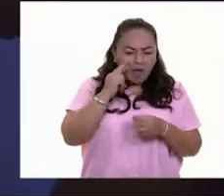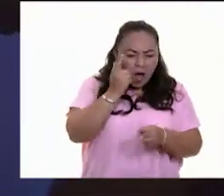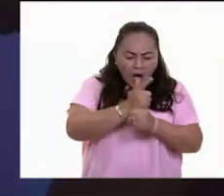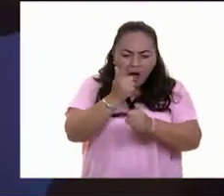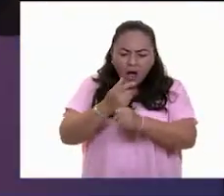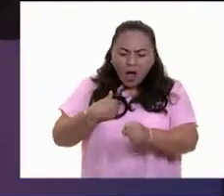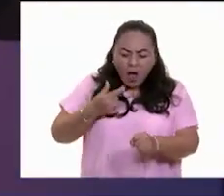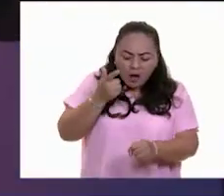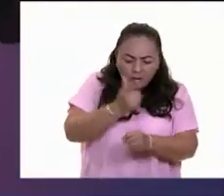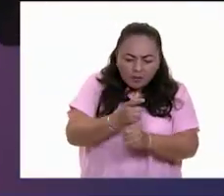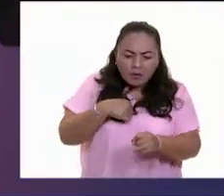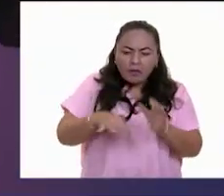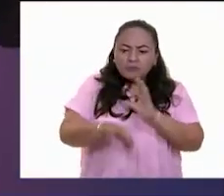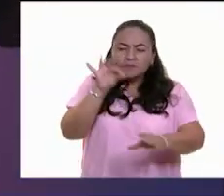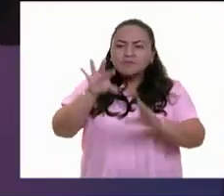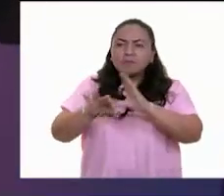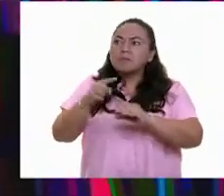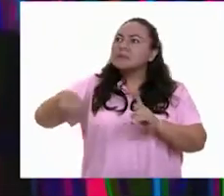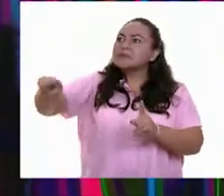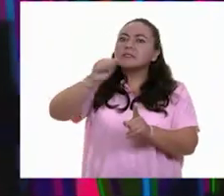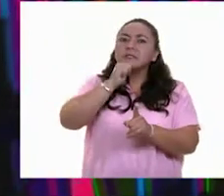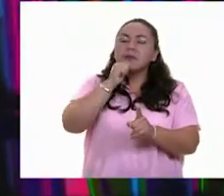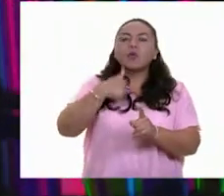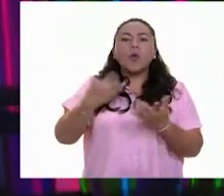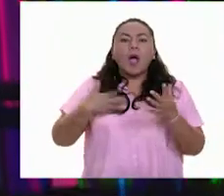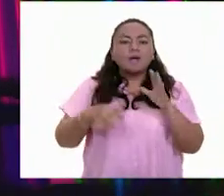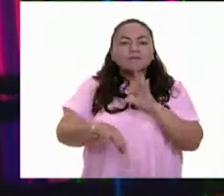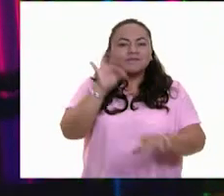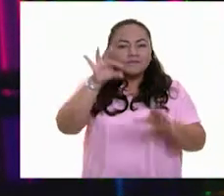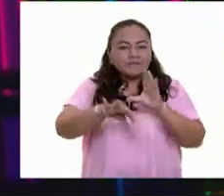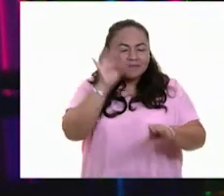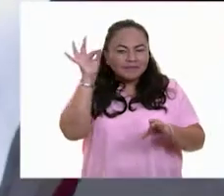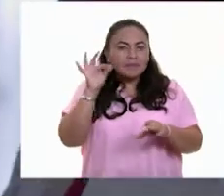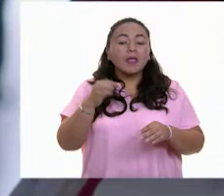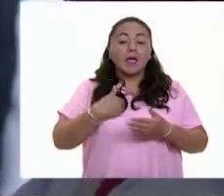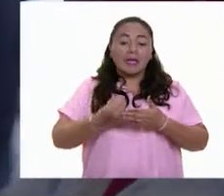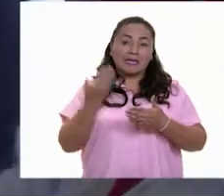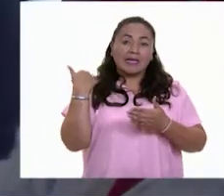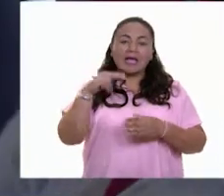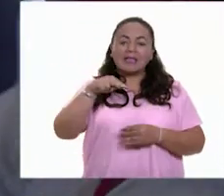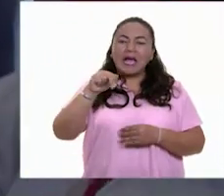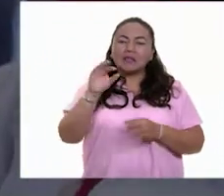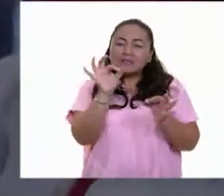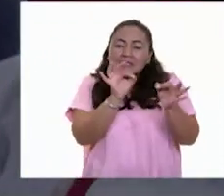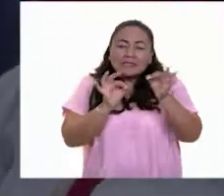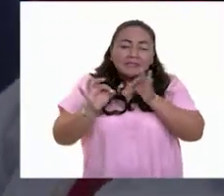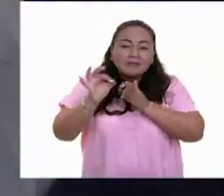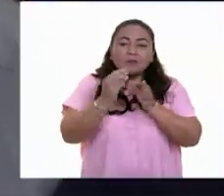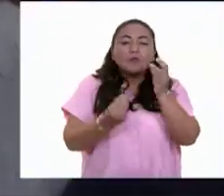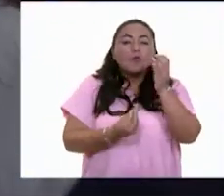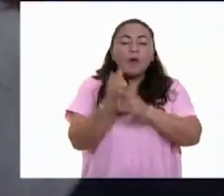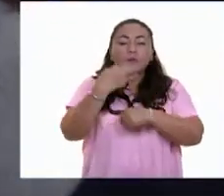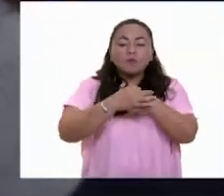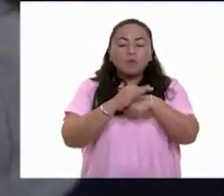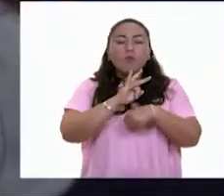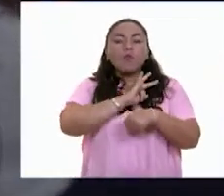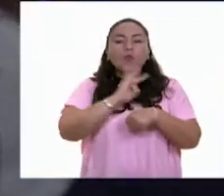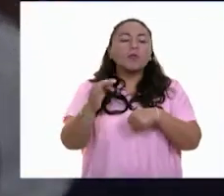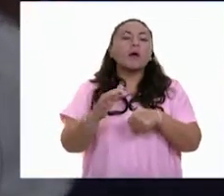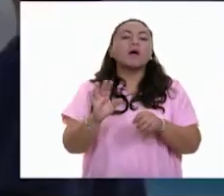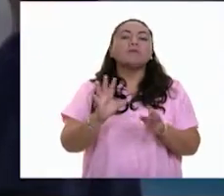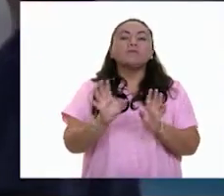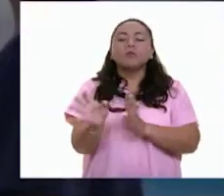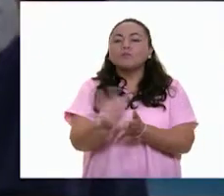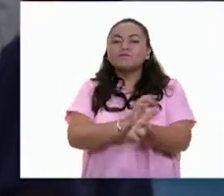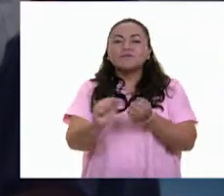que nadie más había encontrado. Hace unos años, innovamos en el mundo de la nanotecnología, creando una nueva molécula capaz de matar